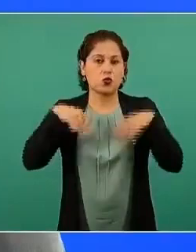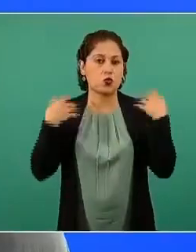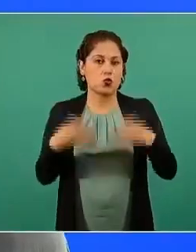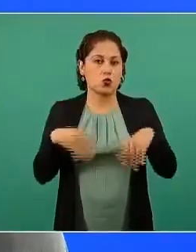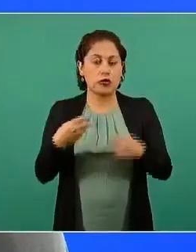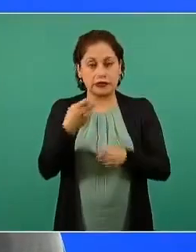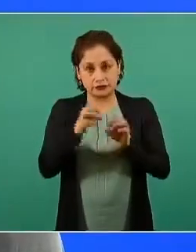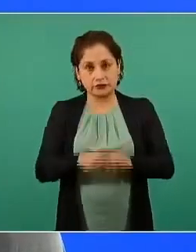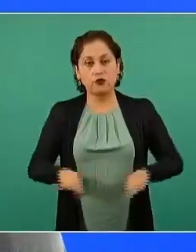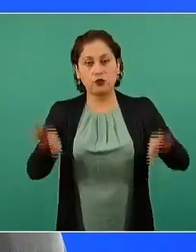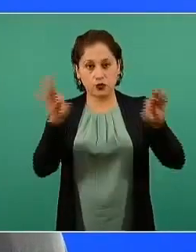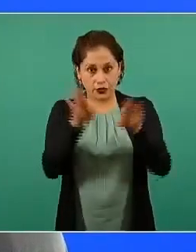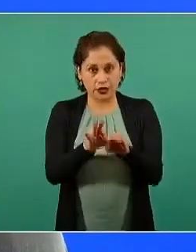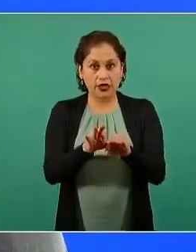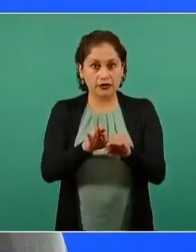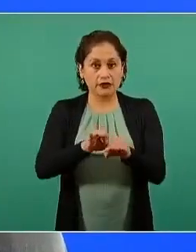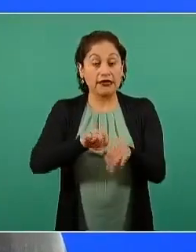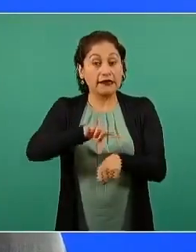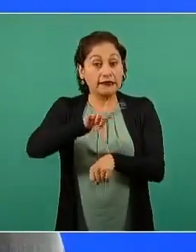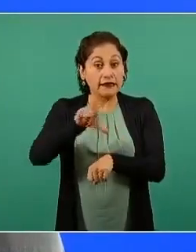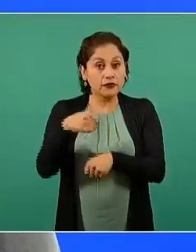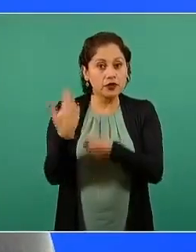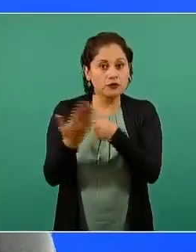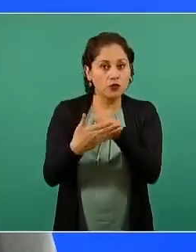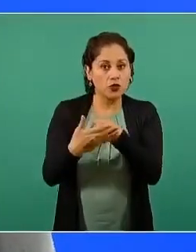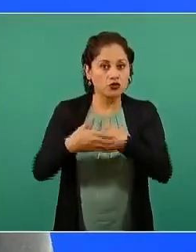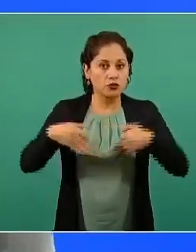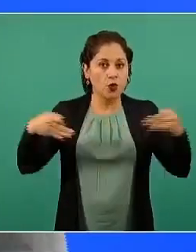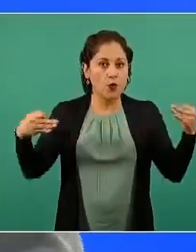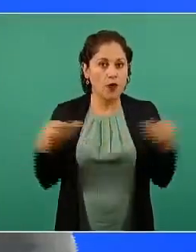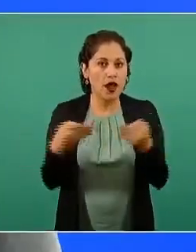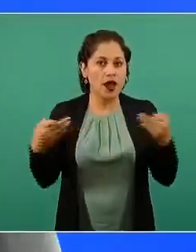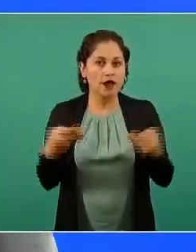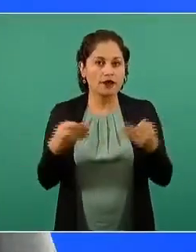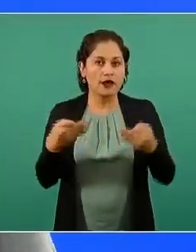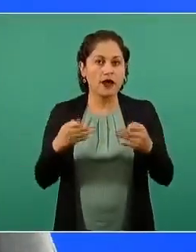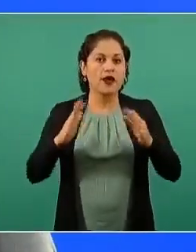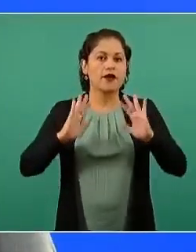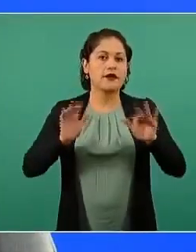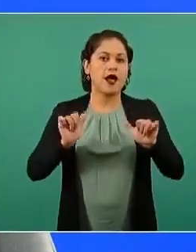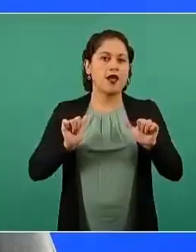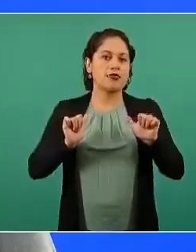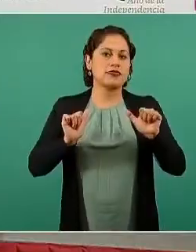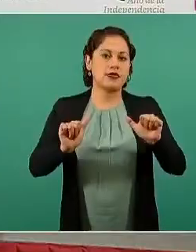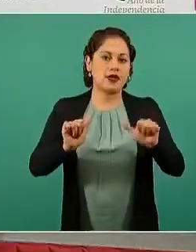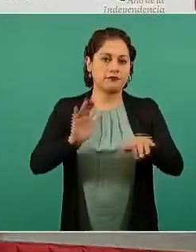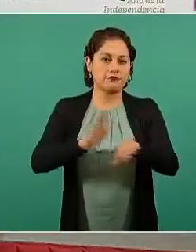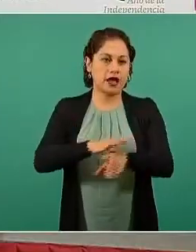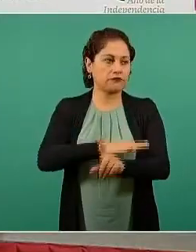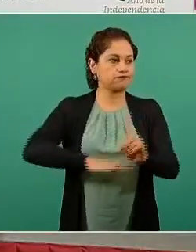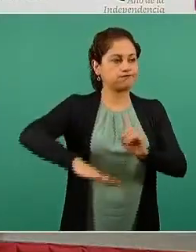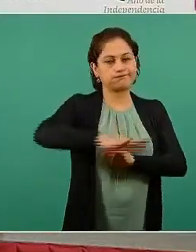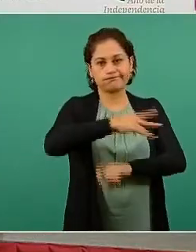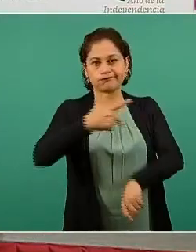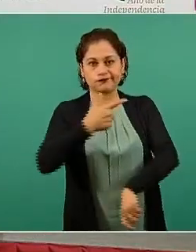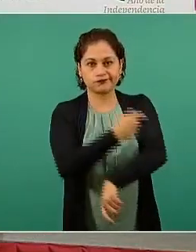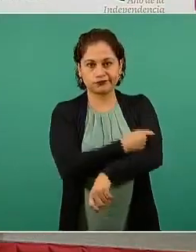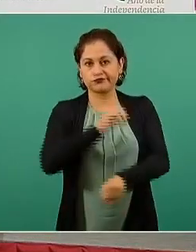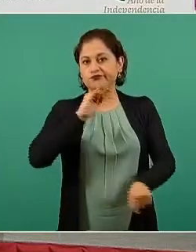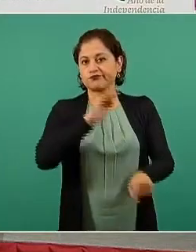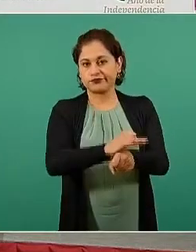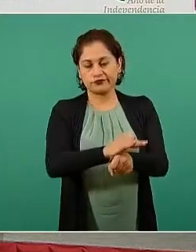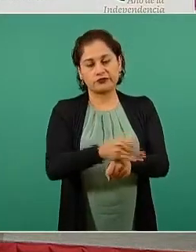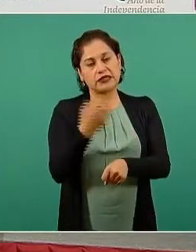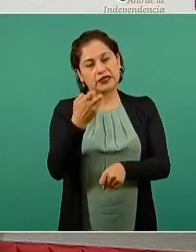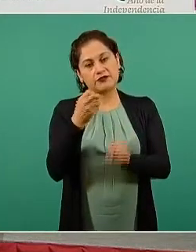importante para cuando vuelvan a tener el invierno o el frío, encontrar a la mayor cantidad de su población protegida va a ser